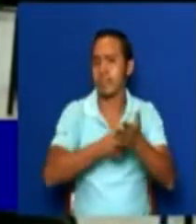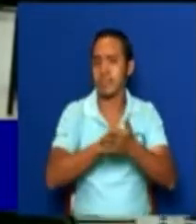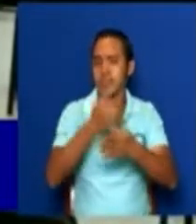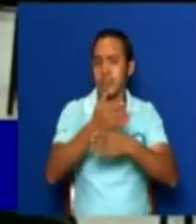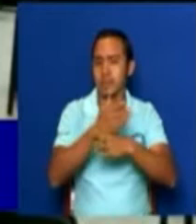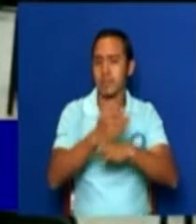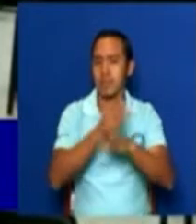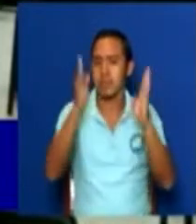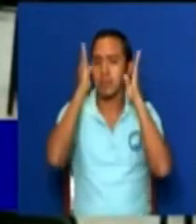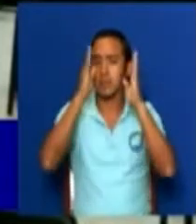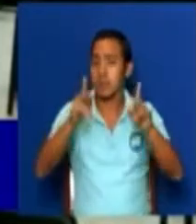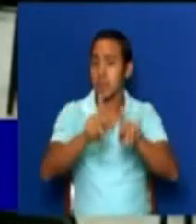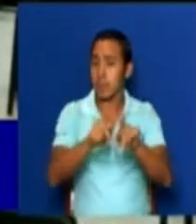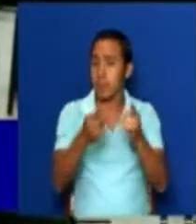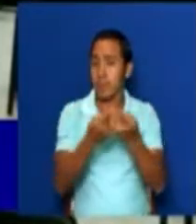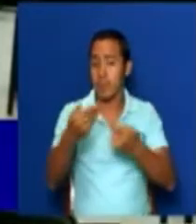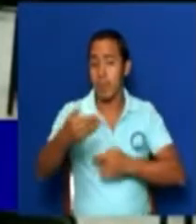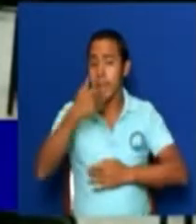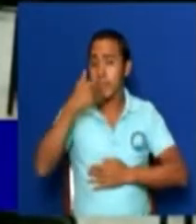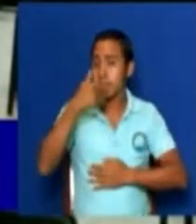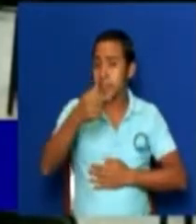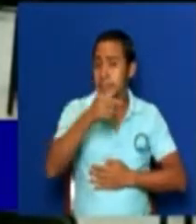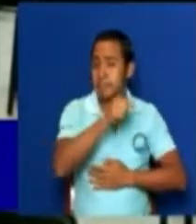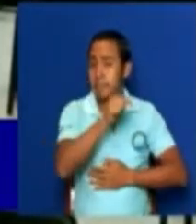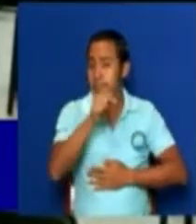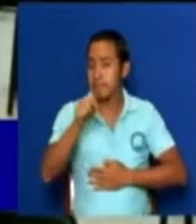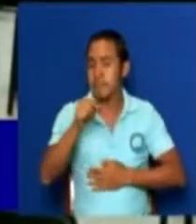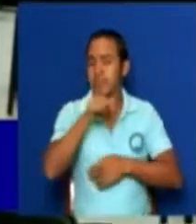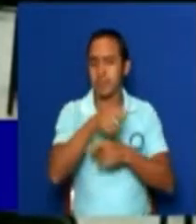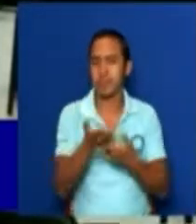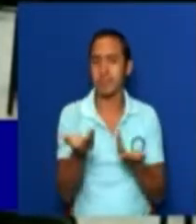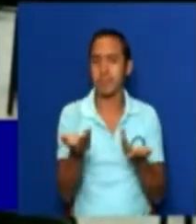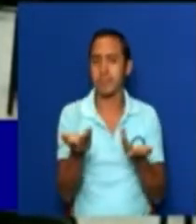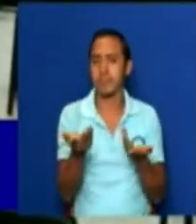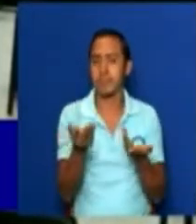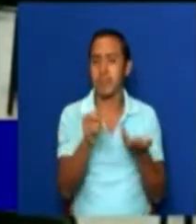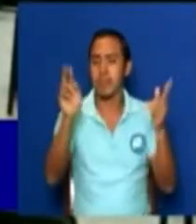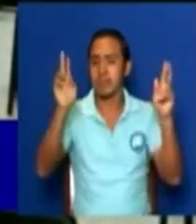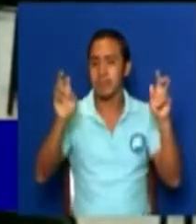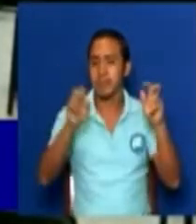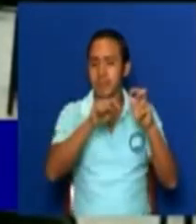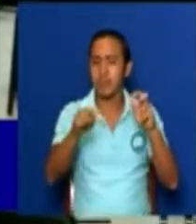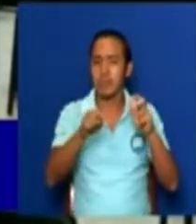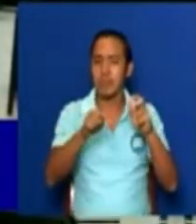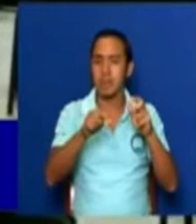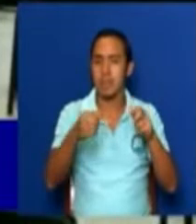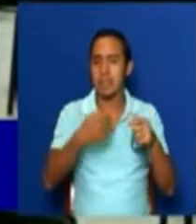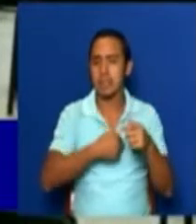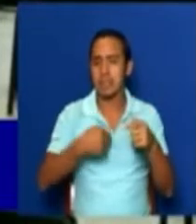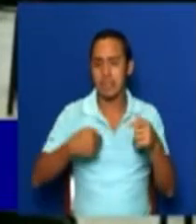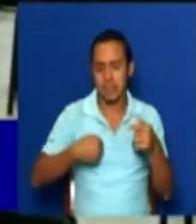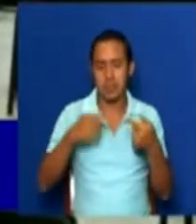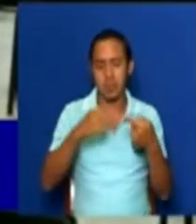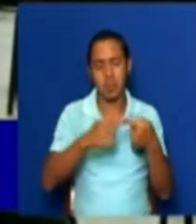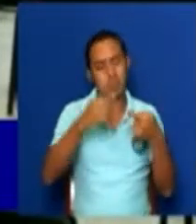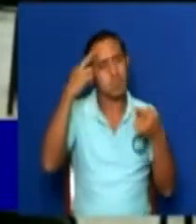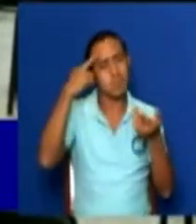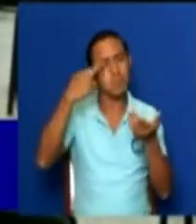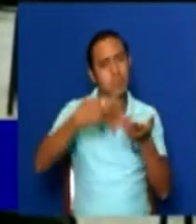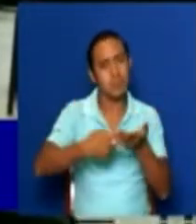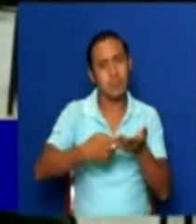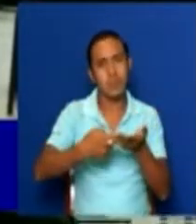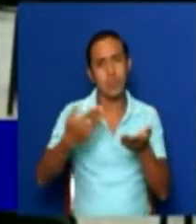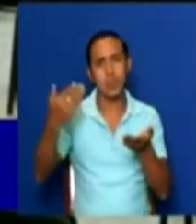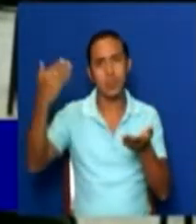servicios públicos de calidad. En ese marco, nosotros vamos a hacer un recorrido. La